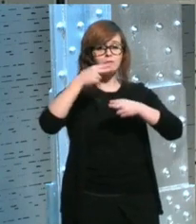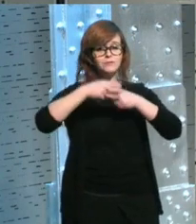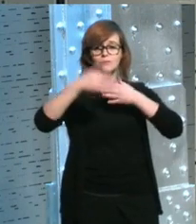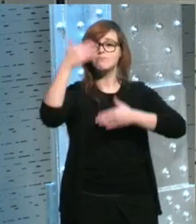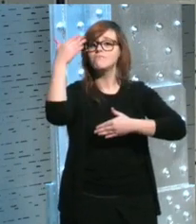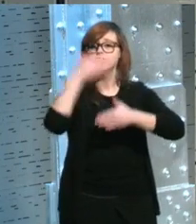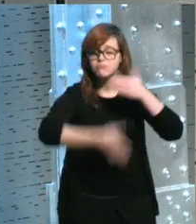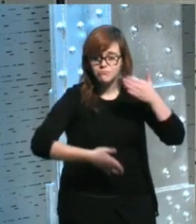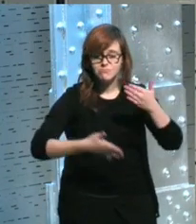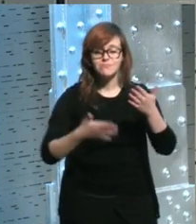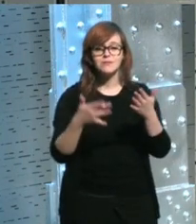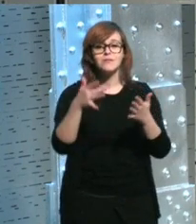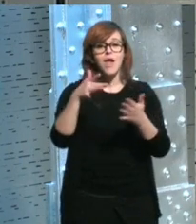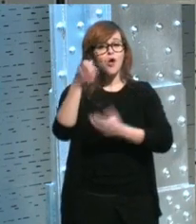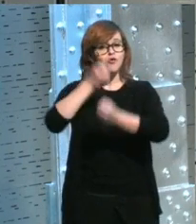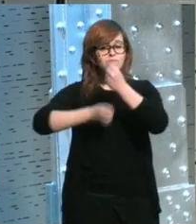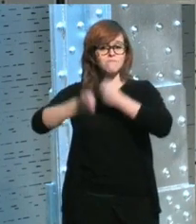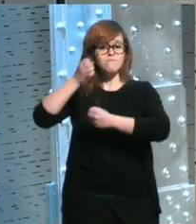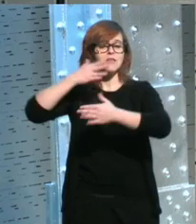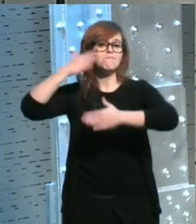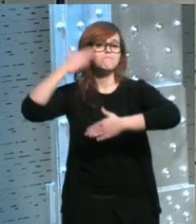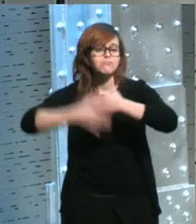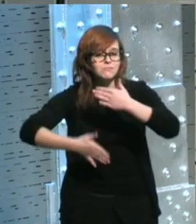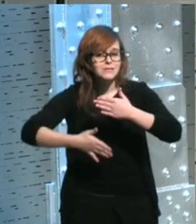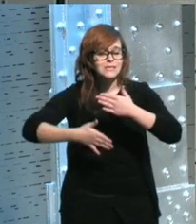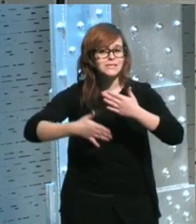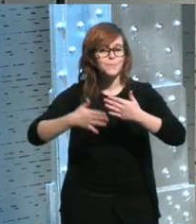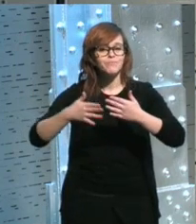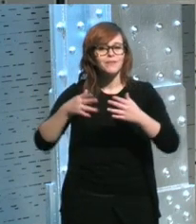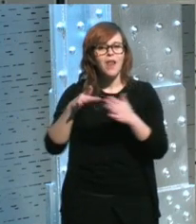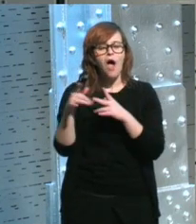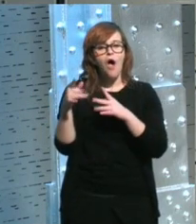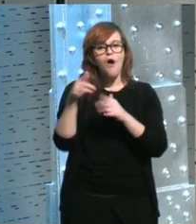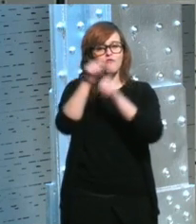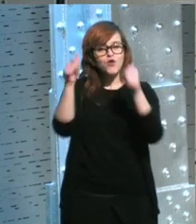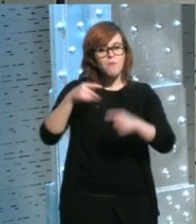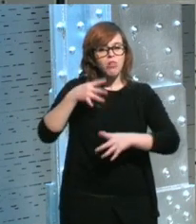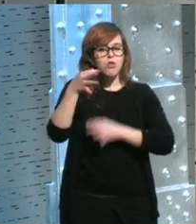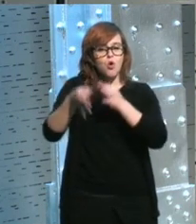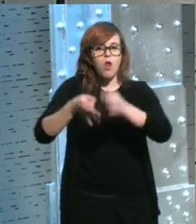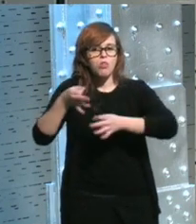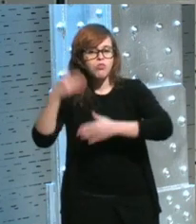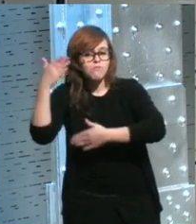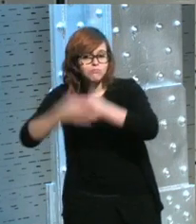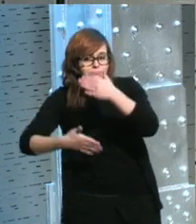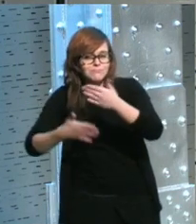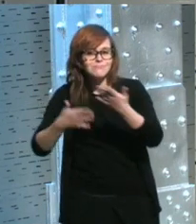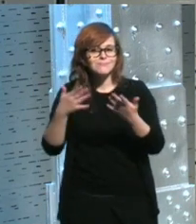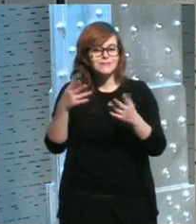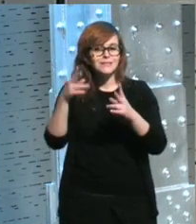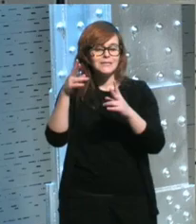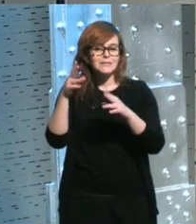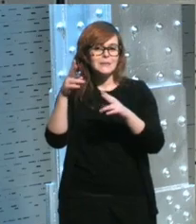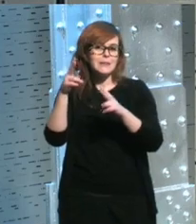algo en la economía, fin de algo en la forma de organización geográfica, fin de algo en